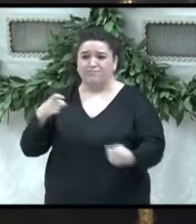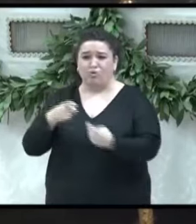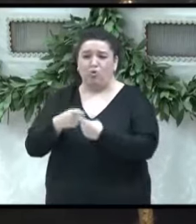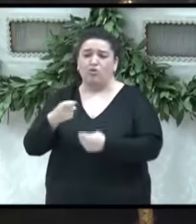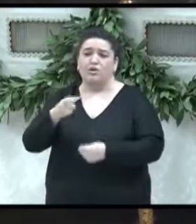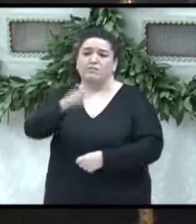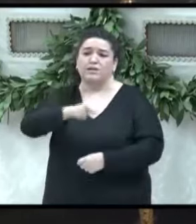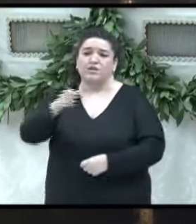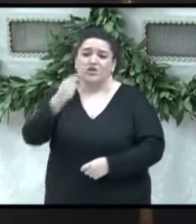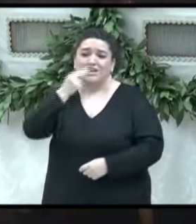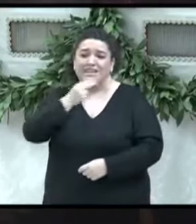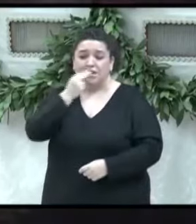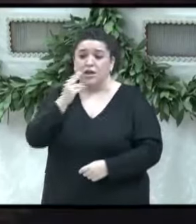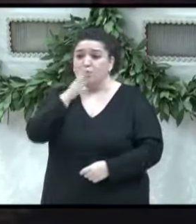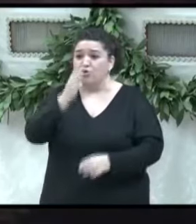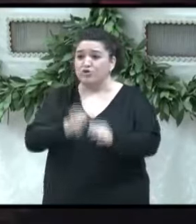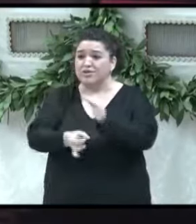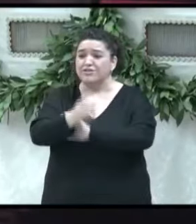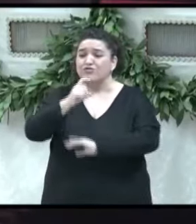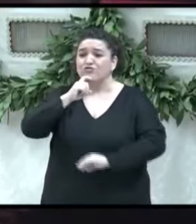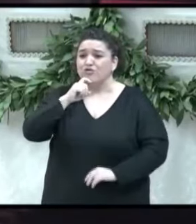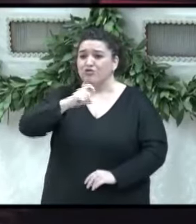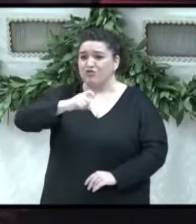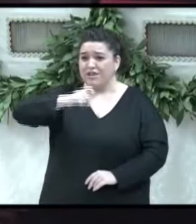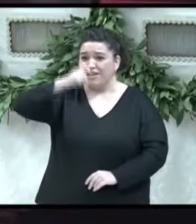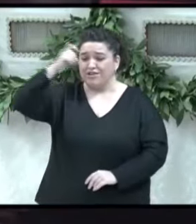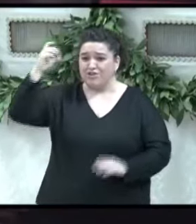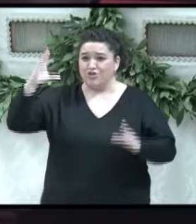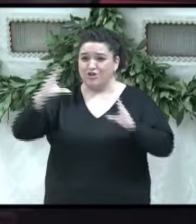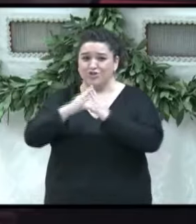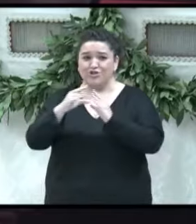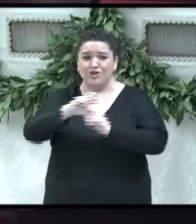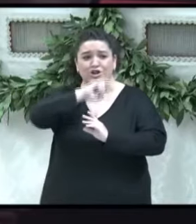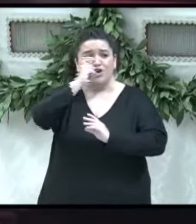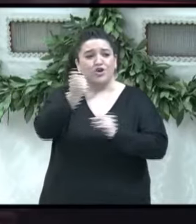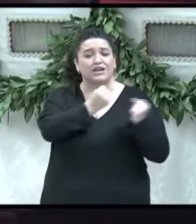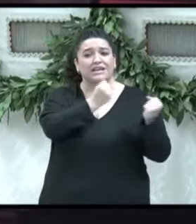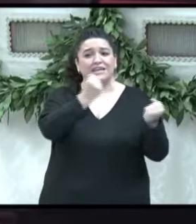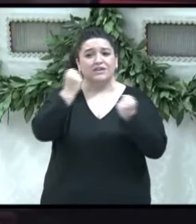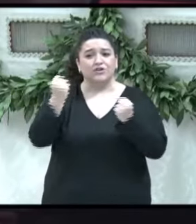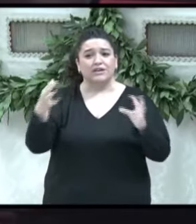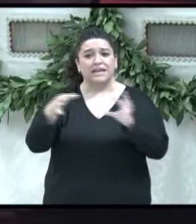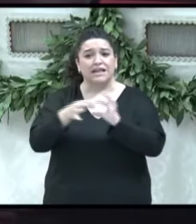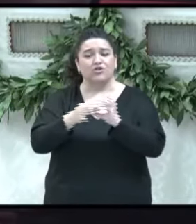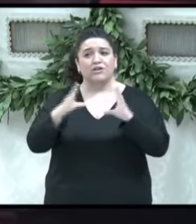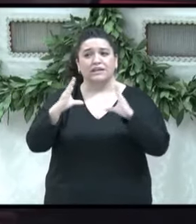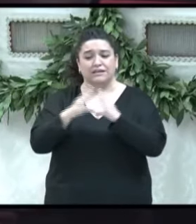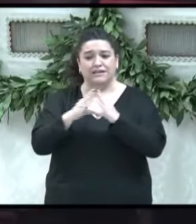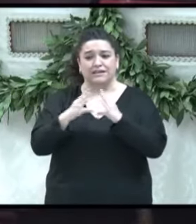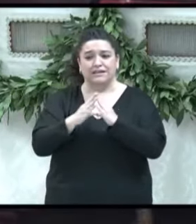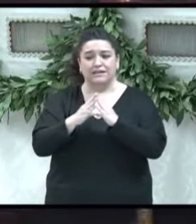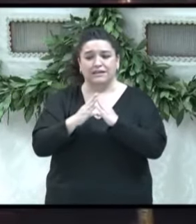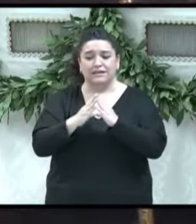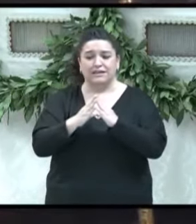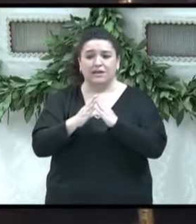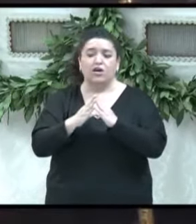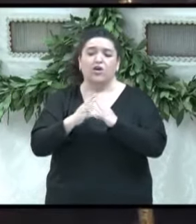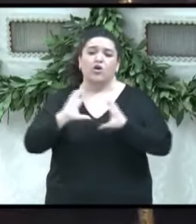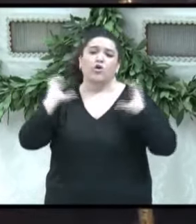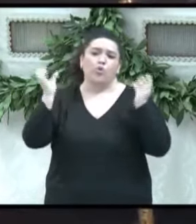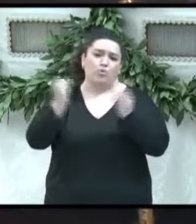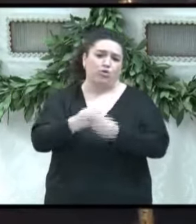Bueno pues ahí esta fundación diocesana y otras instituciones de iglesia de órdenes y